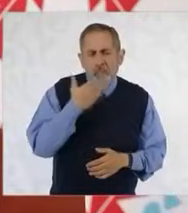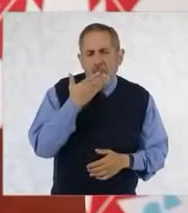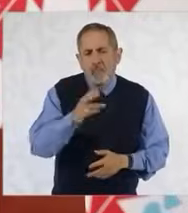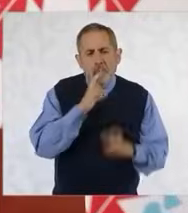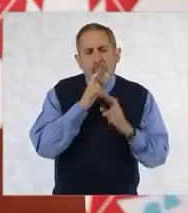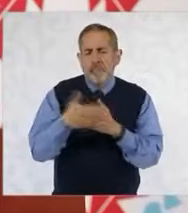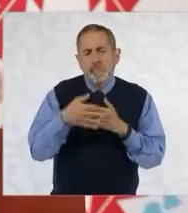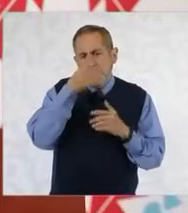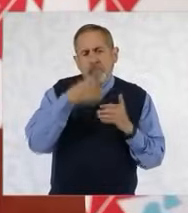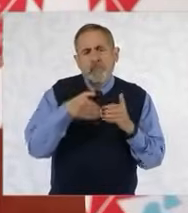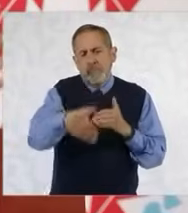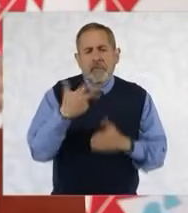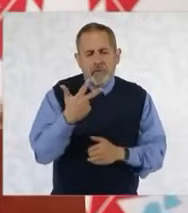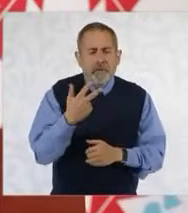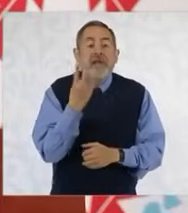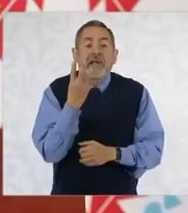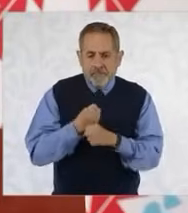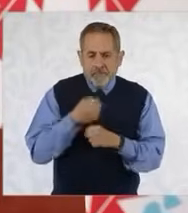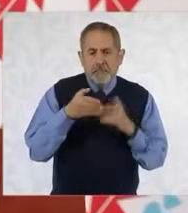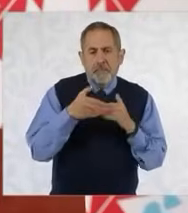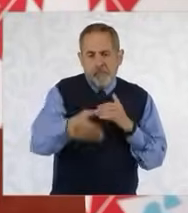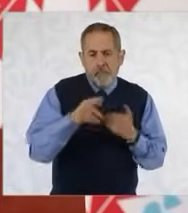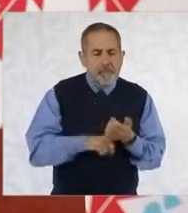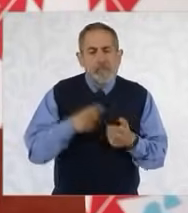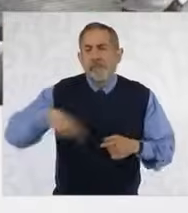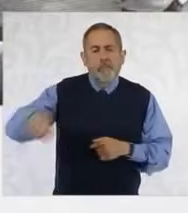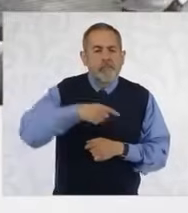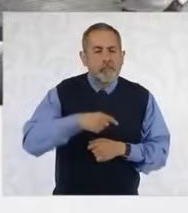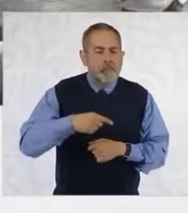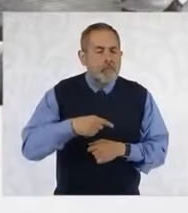resultados en los próximos 3 años, que es el mandato de las y los presidentes municipales.